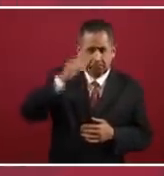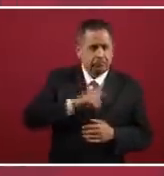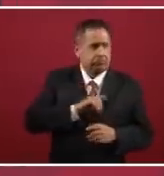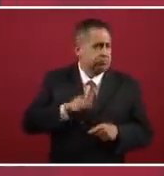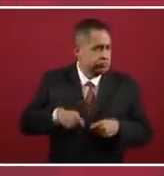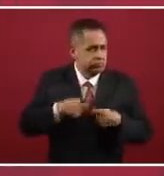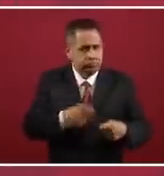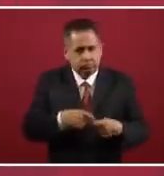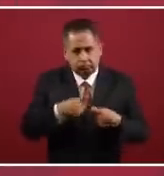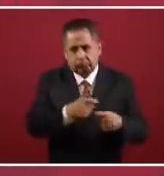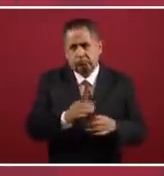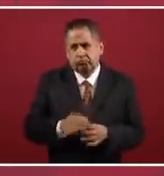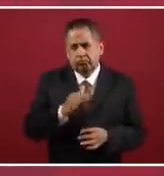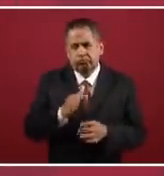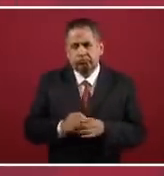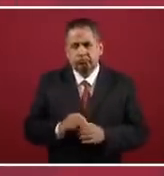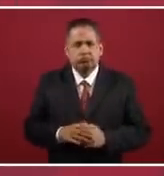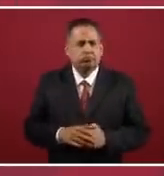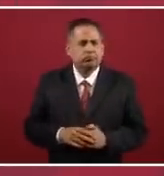entregando